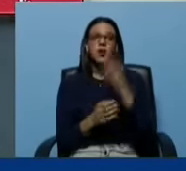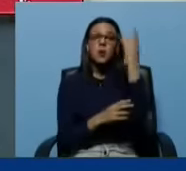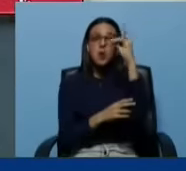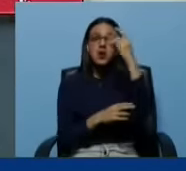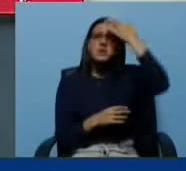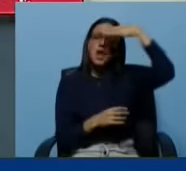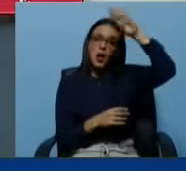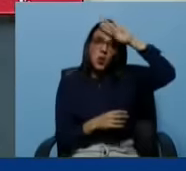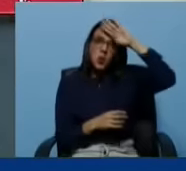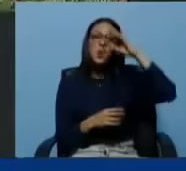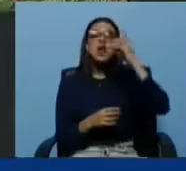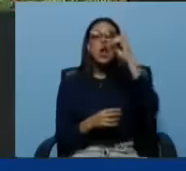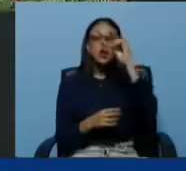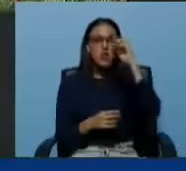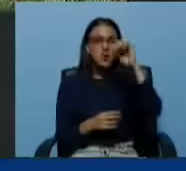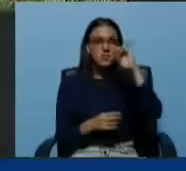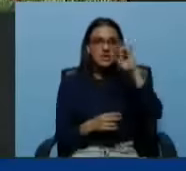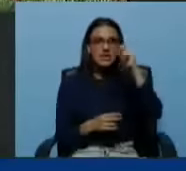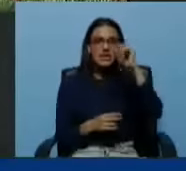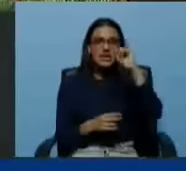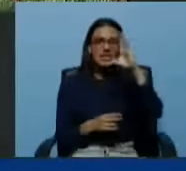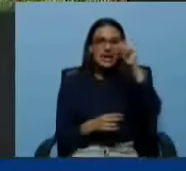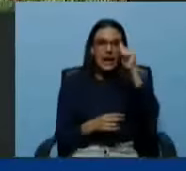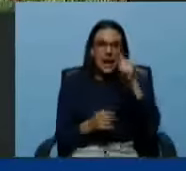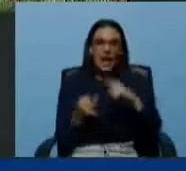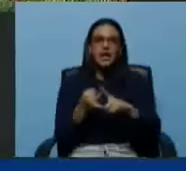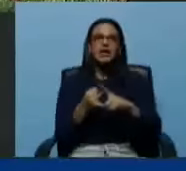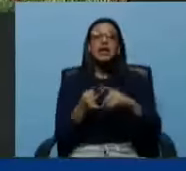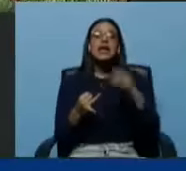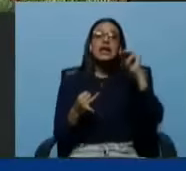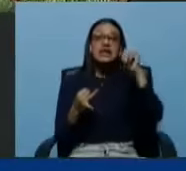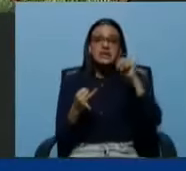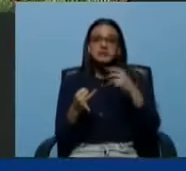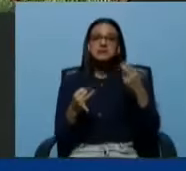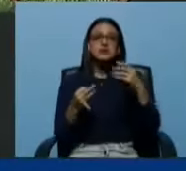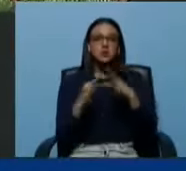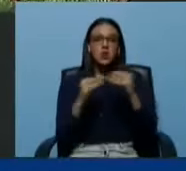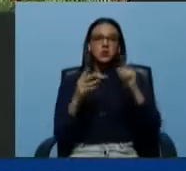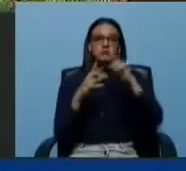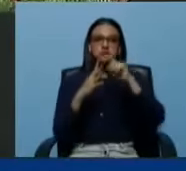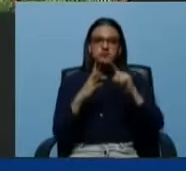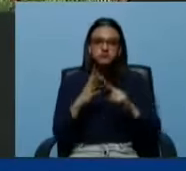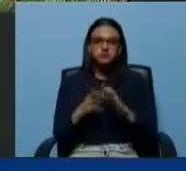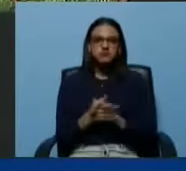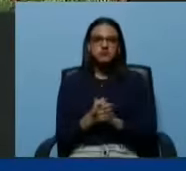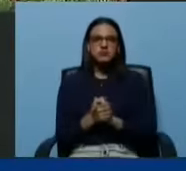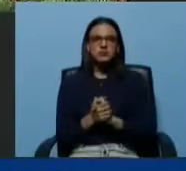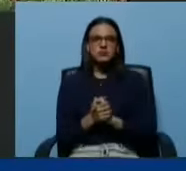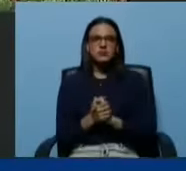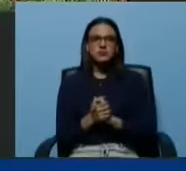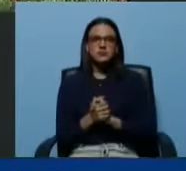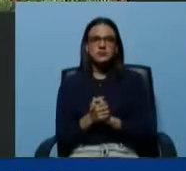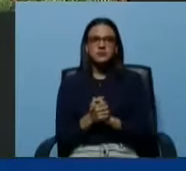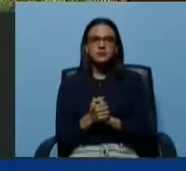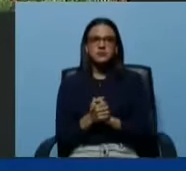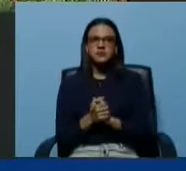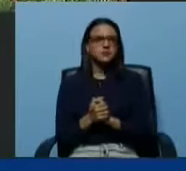Cuba, Dominica, Grenada, Nicaragua, Santa Lucía, San Vicente, las Granadinas, San Cristóbal y